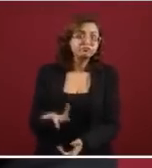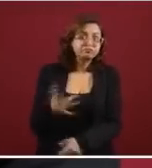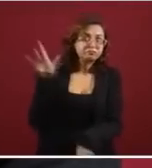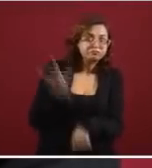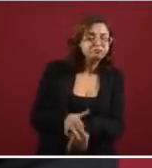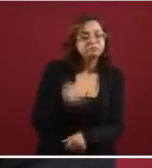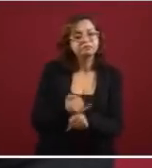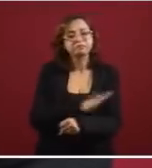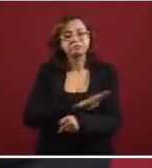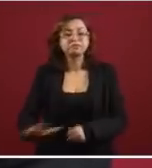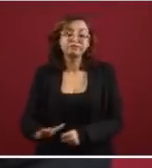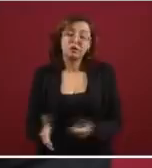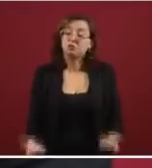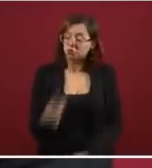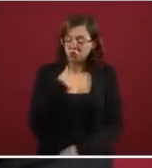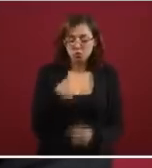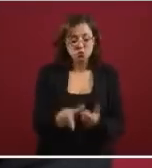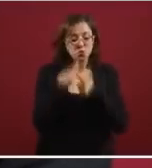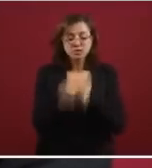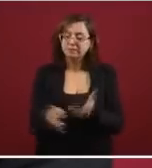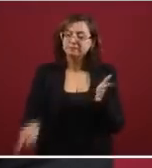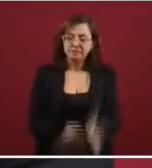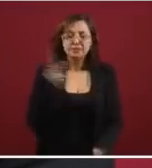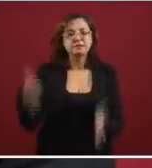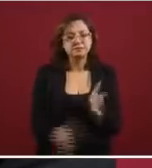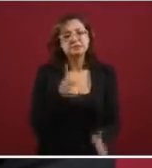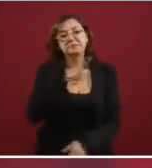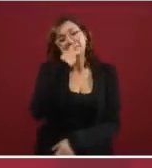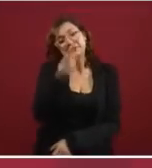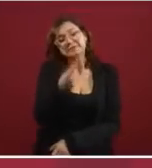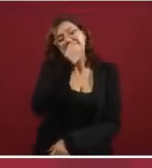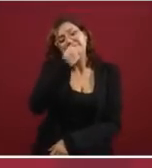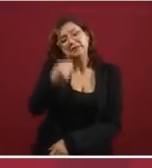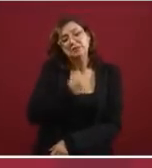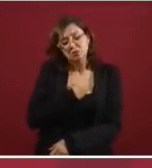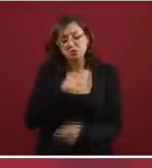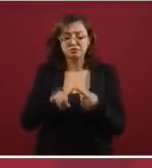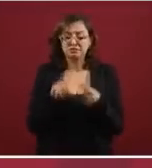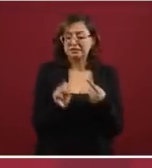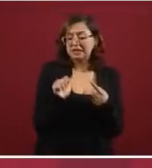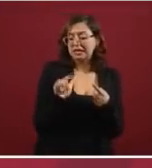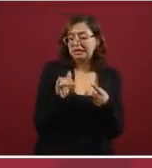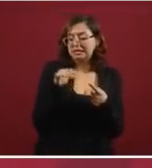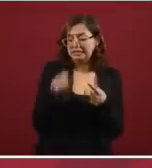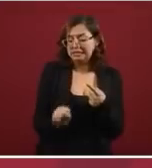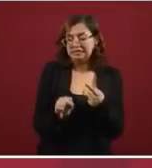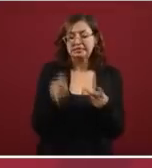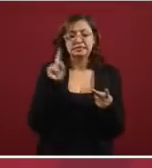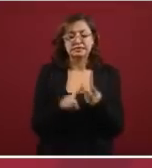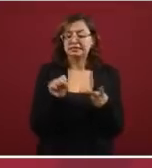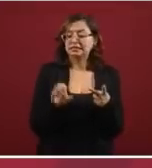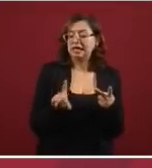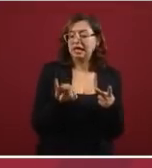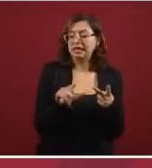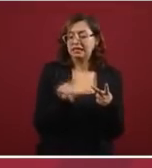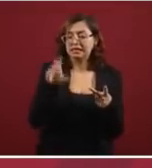Entonces voy a tener que seguir hablando, ni modo, de Salinas y de Zedillo